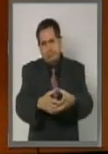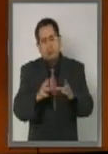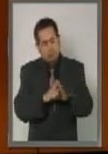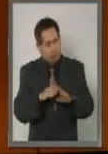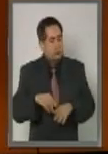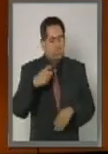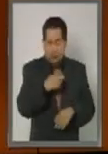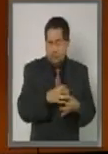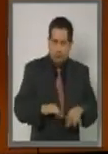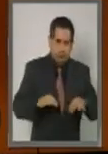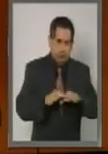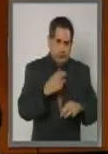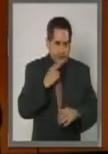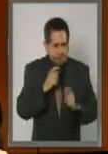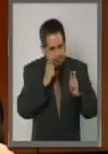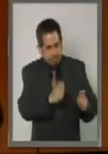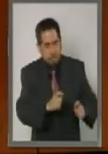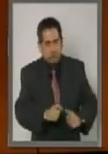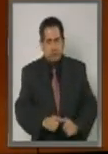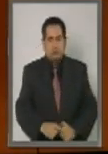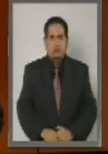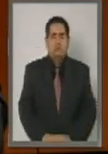dichos equipos.